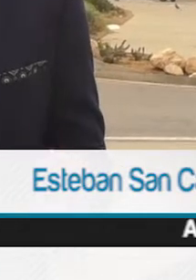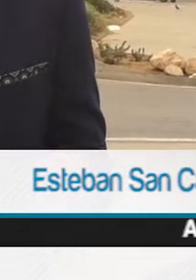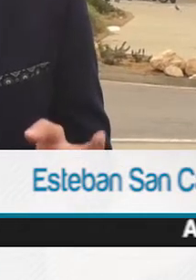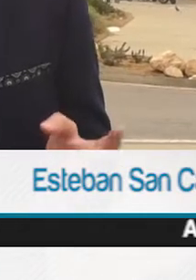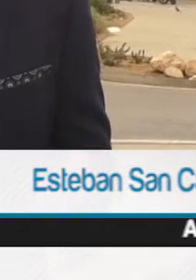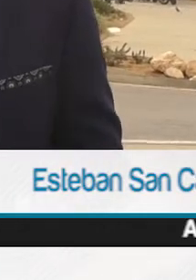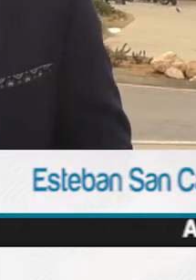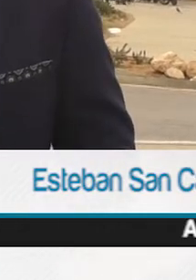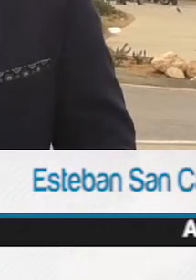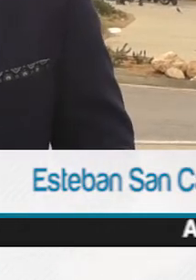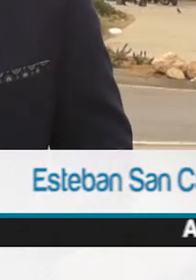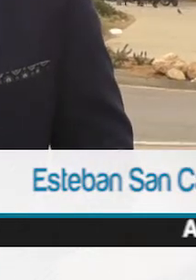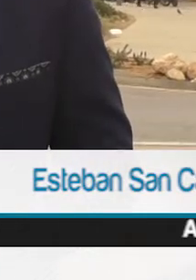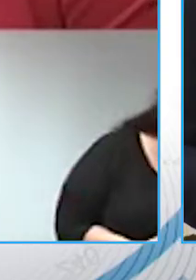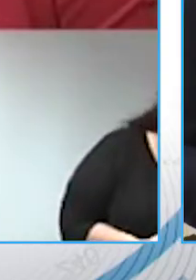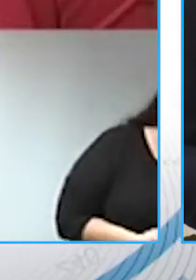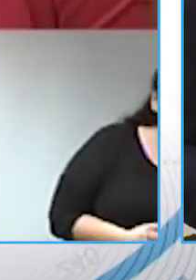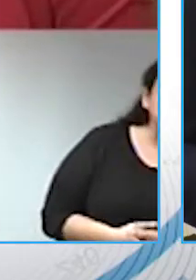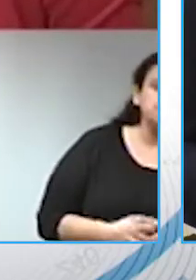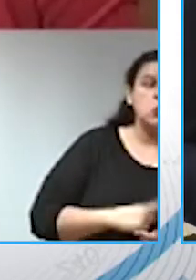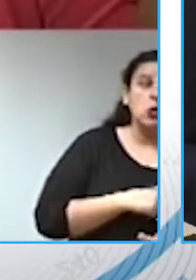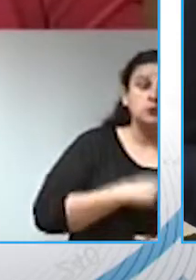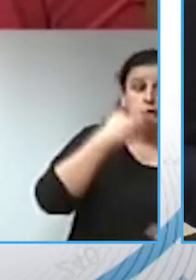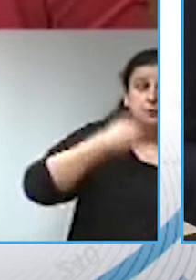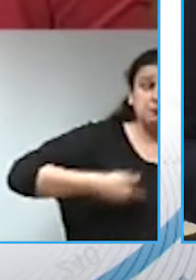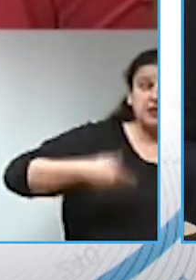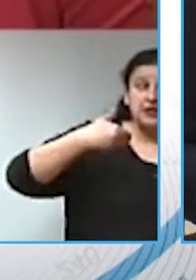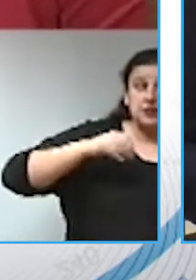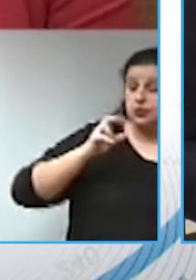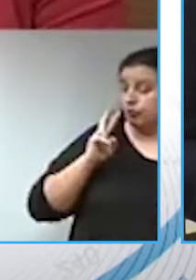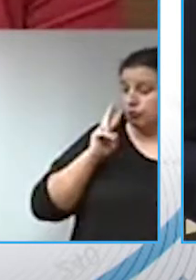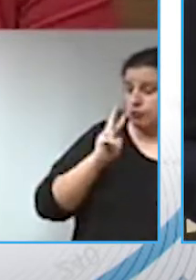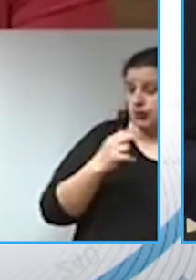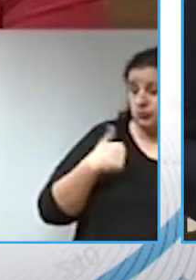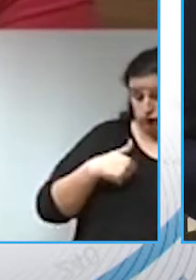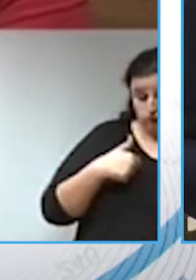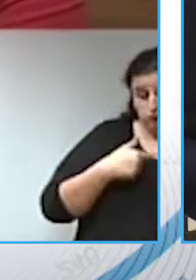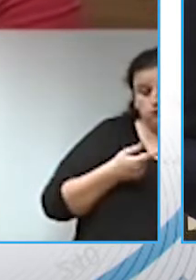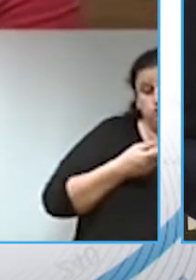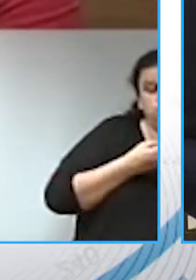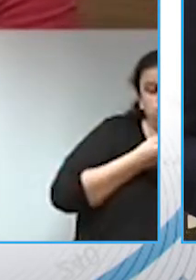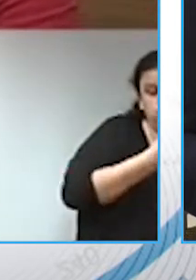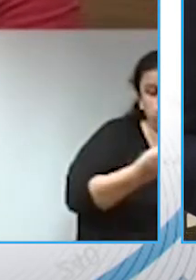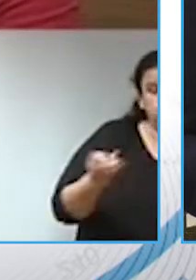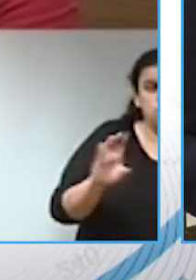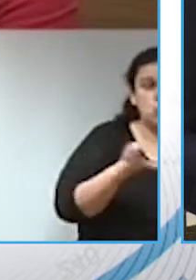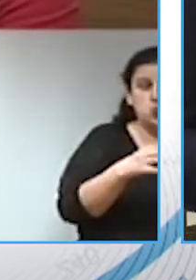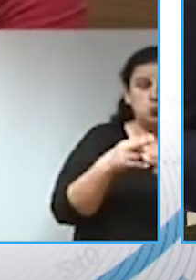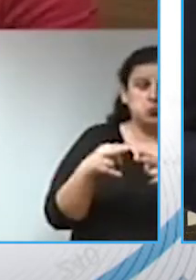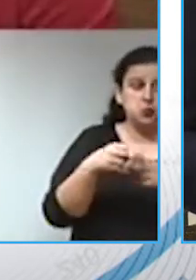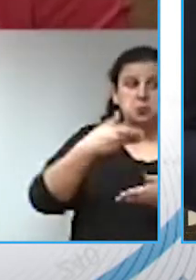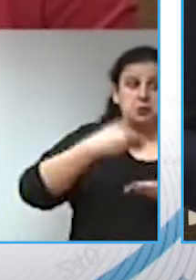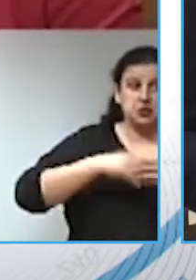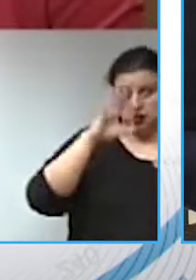en el Consistorio Valenciano, así como secretaria general del Partido Popular en la Comunidad Valenciana, María José Catalá, ha exigido